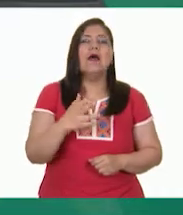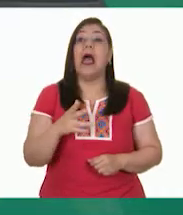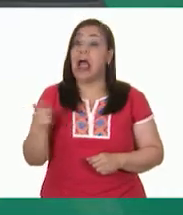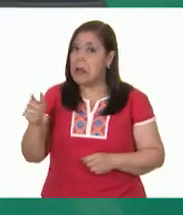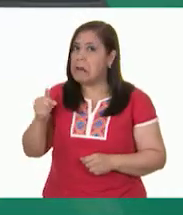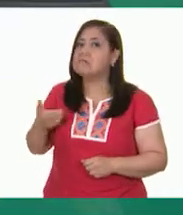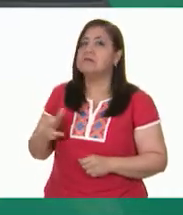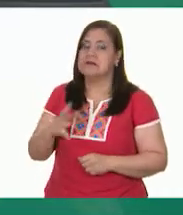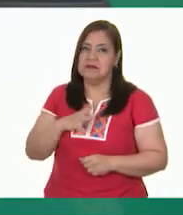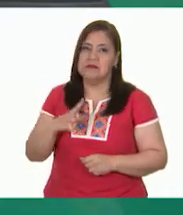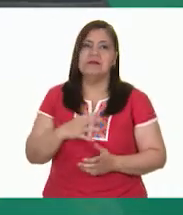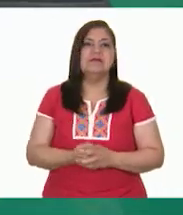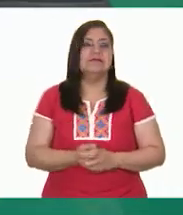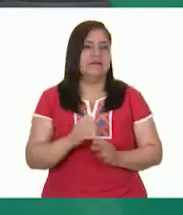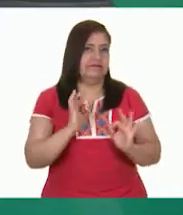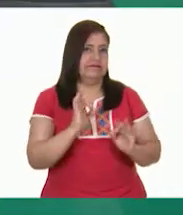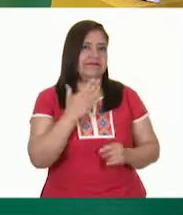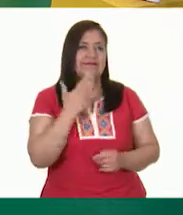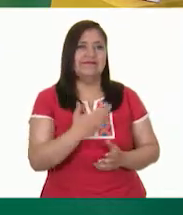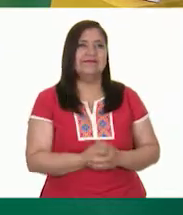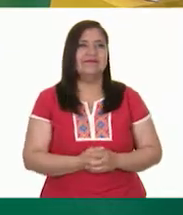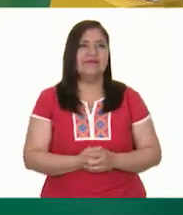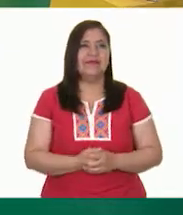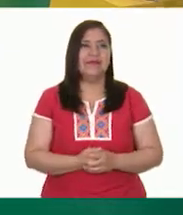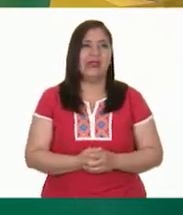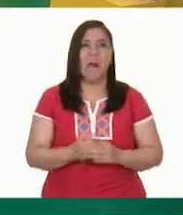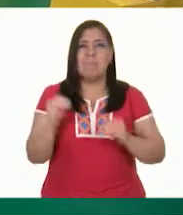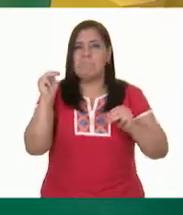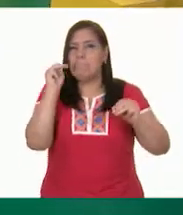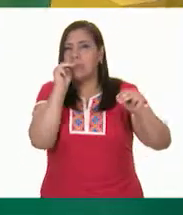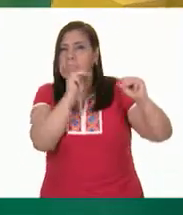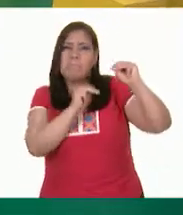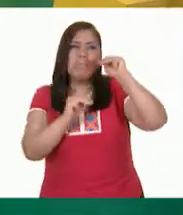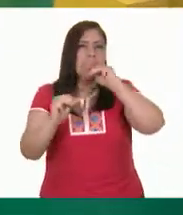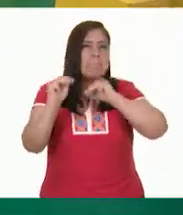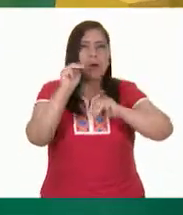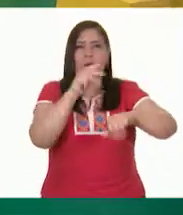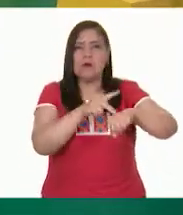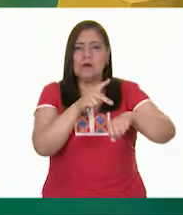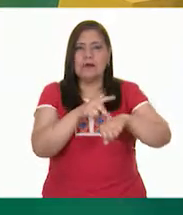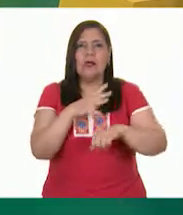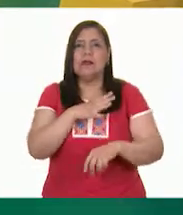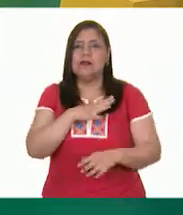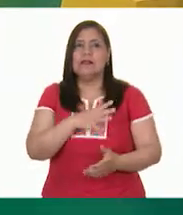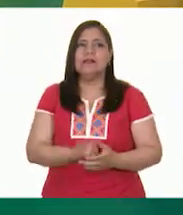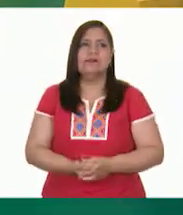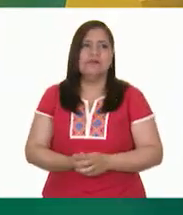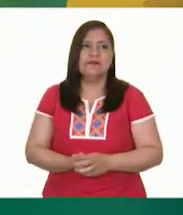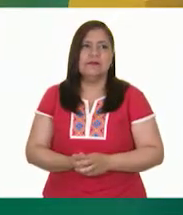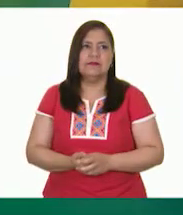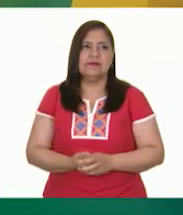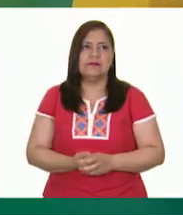río. Exacto. Está la montaña. A ver, ayúdame, maestro. Por ejemplo, aquí tenemos...